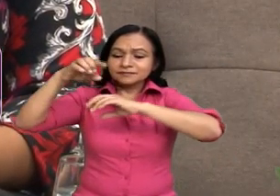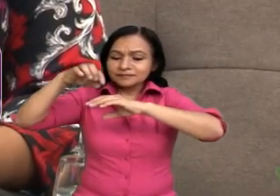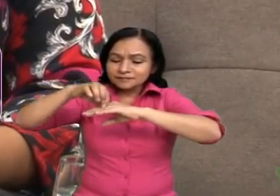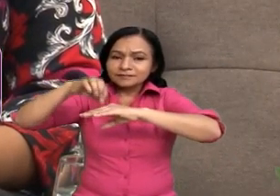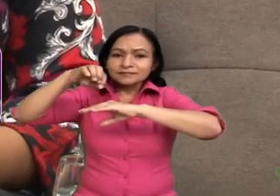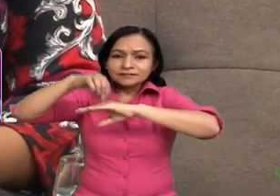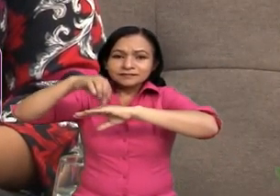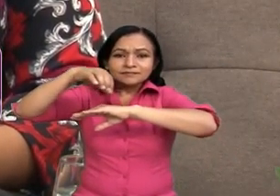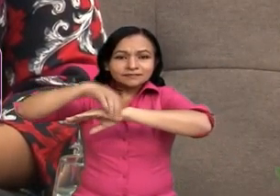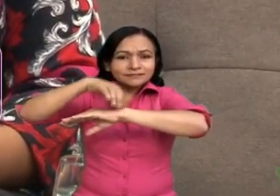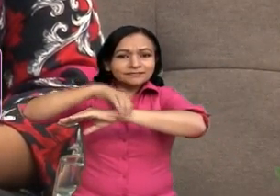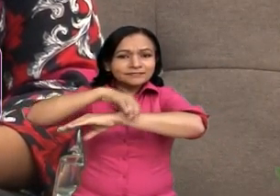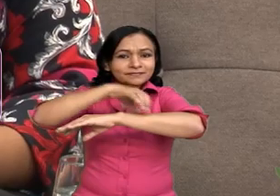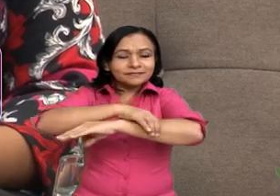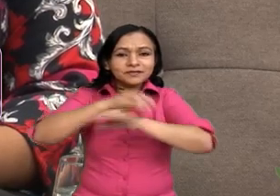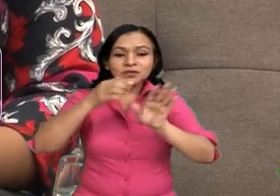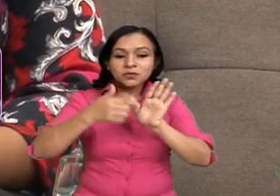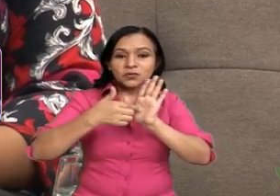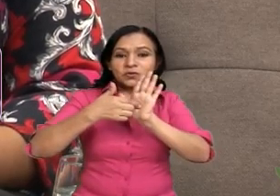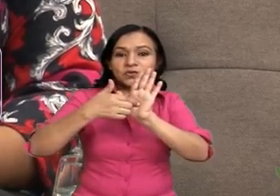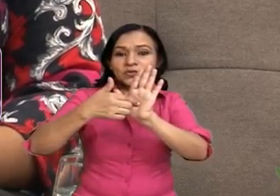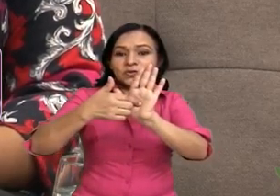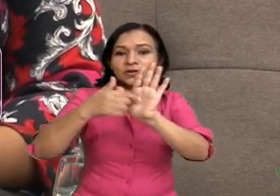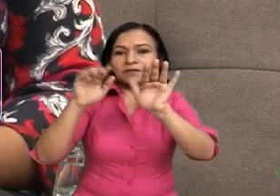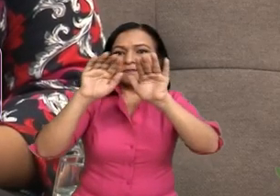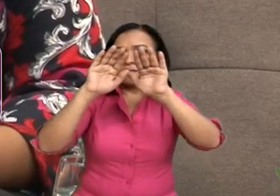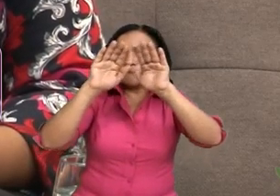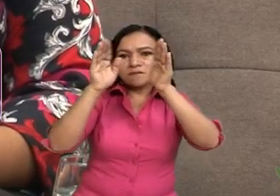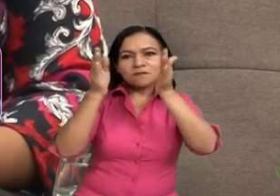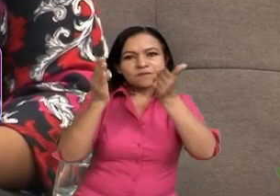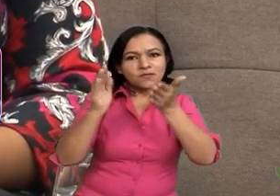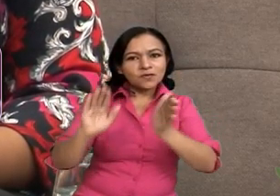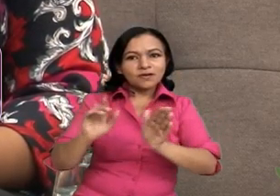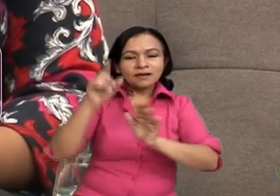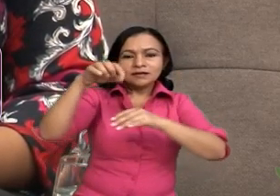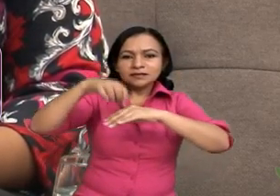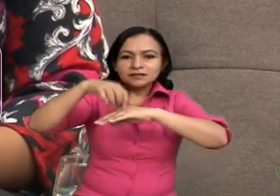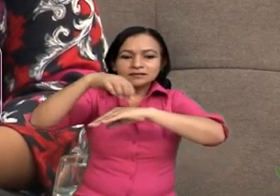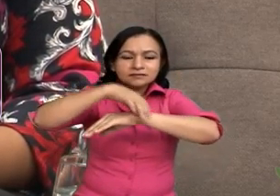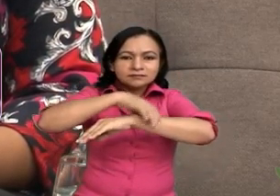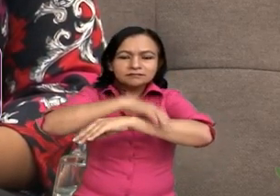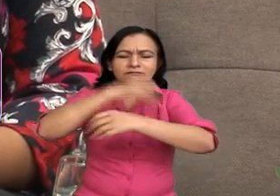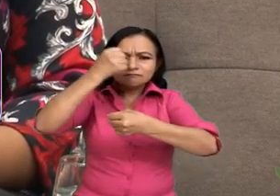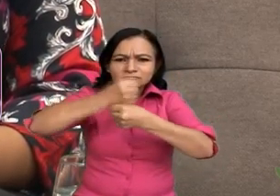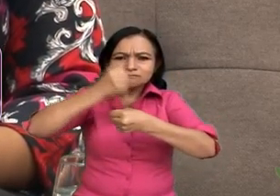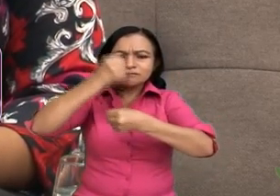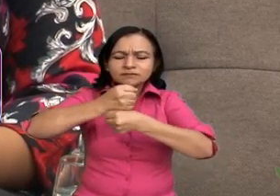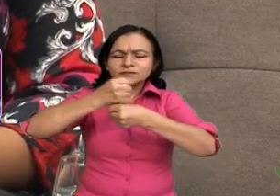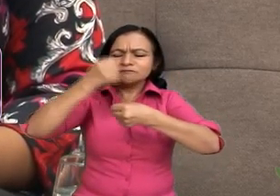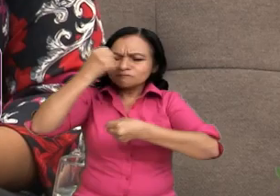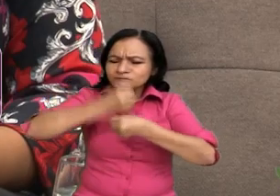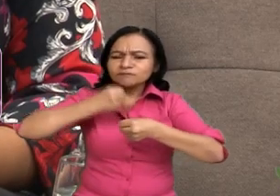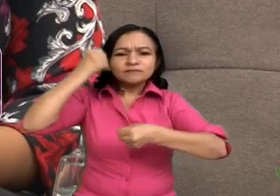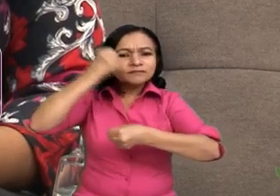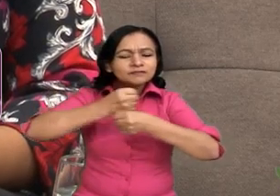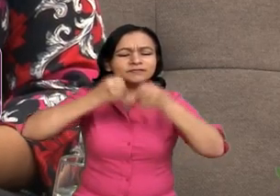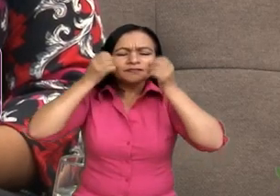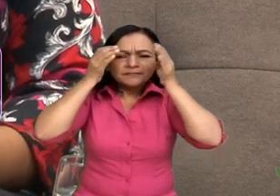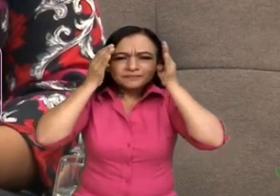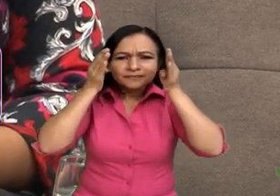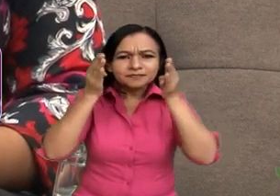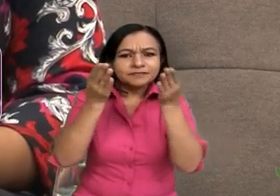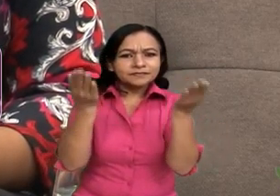compañera Rosario, qué ejemplo de mujer la compañera Rosario, qué ejemplo de trabajo, qué ejemplo de esfuerzo, qué ejemplo de dedicación.